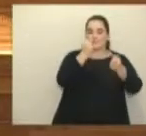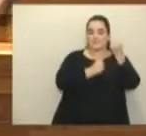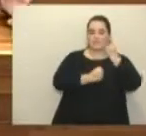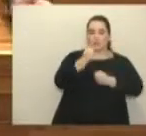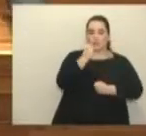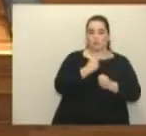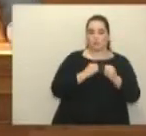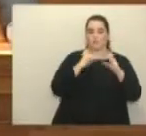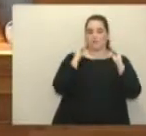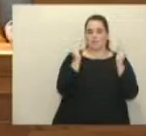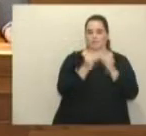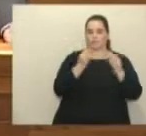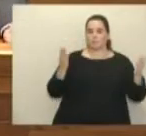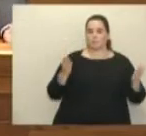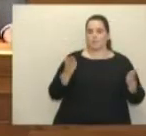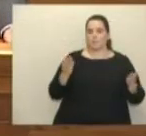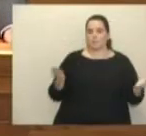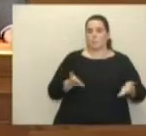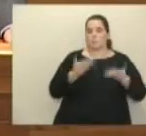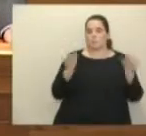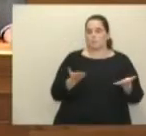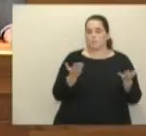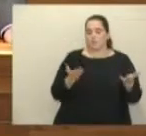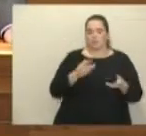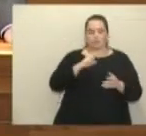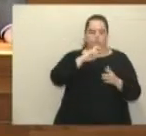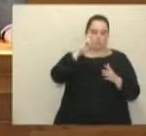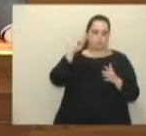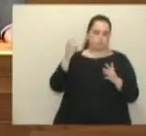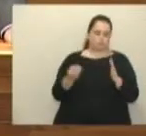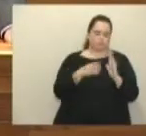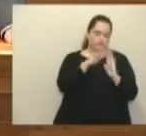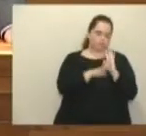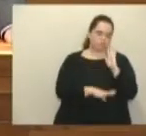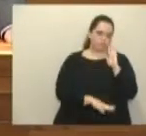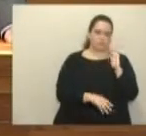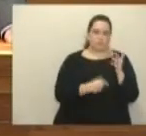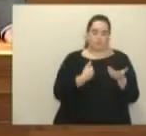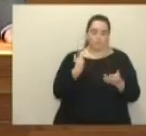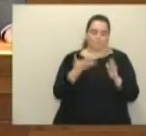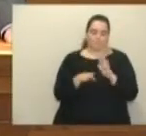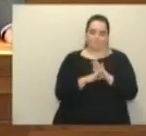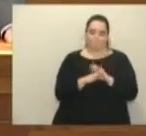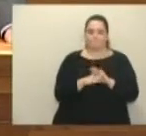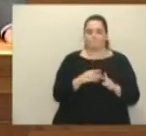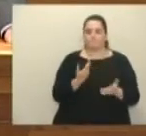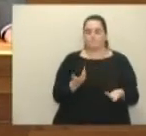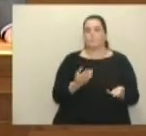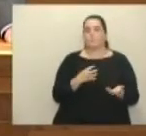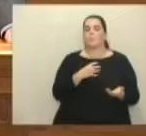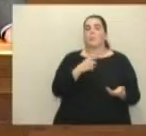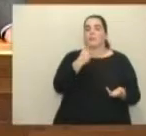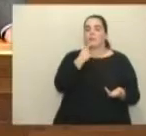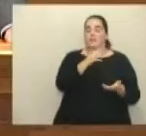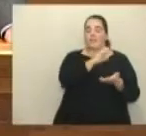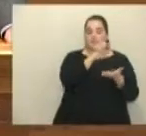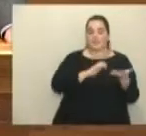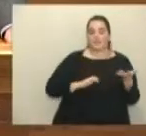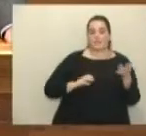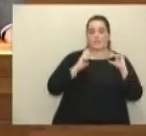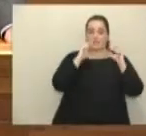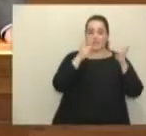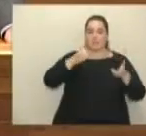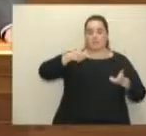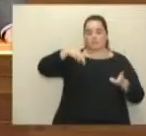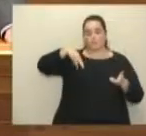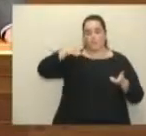motivación, en fin, y una serie más larga que no sigo continuando. Esto es lo que decía el dictamen del caso Marea a propósito de